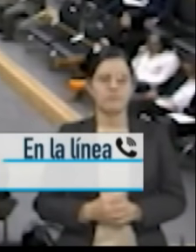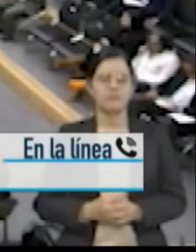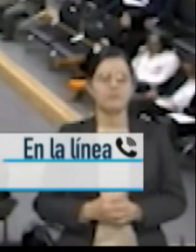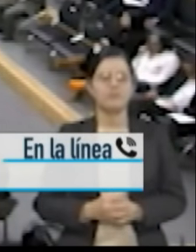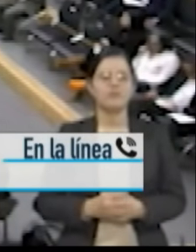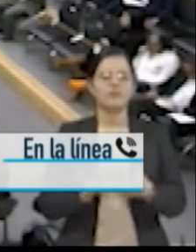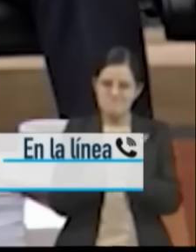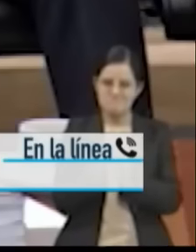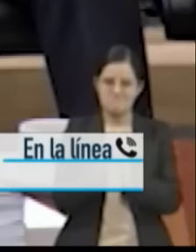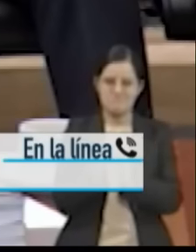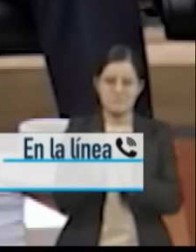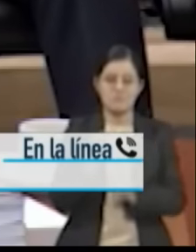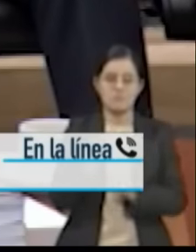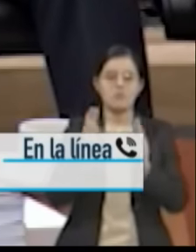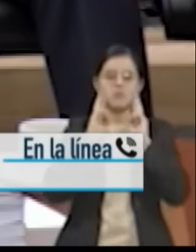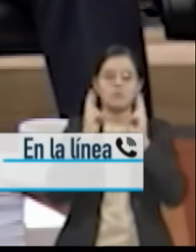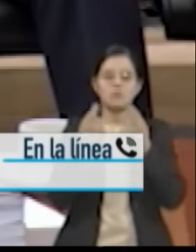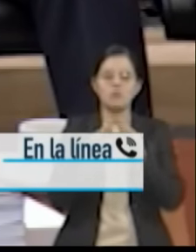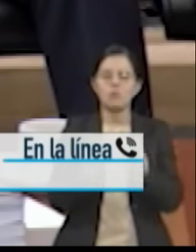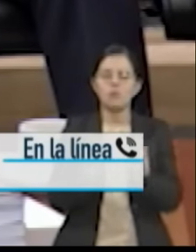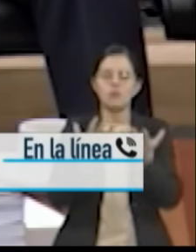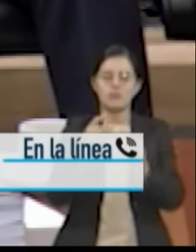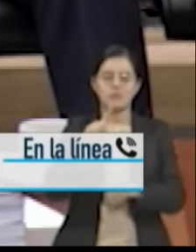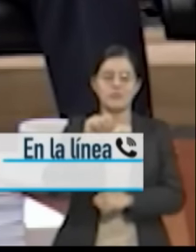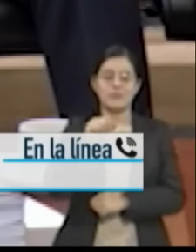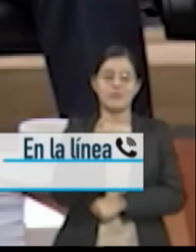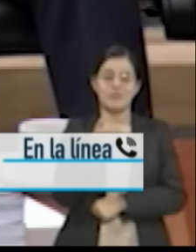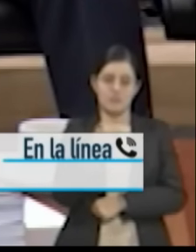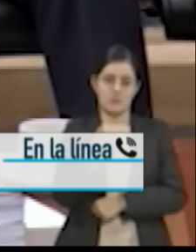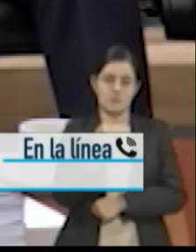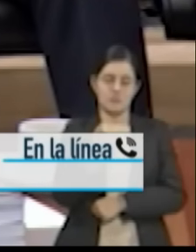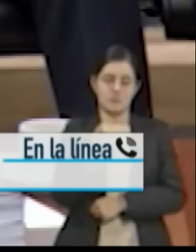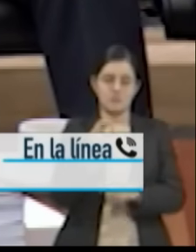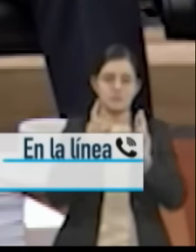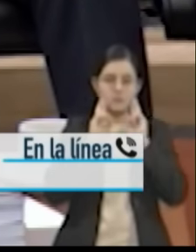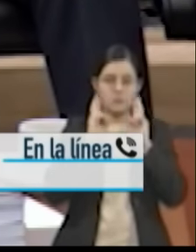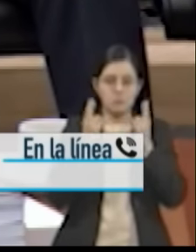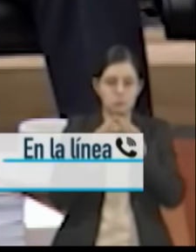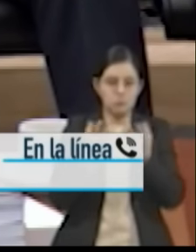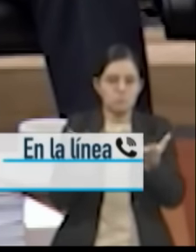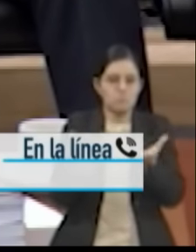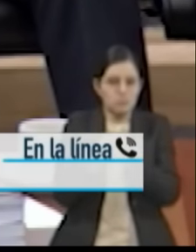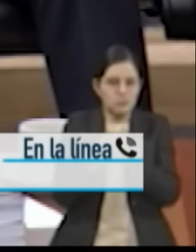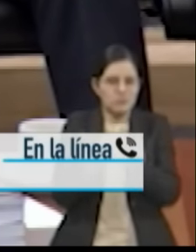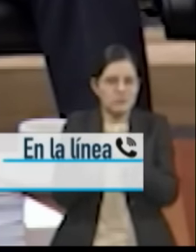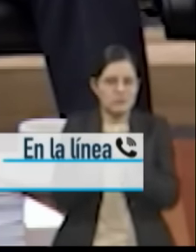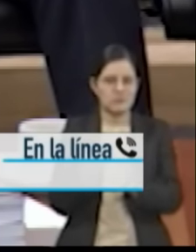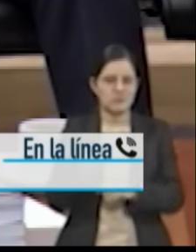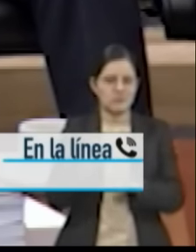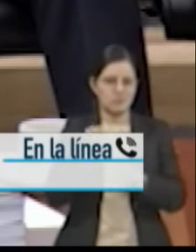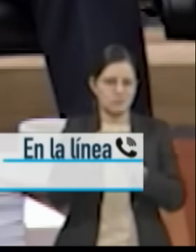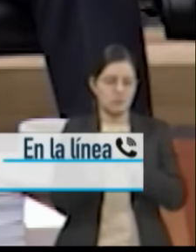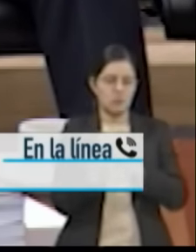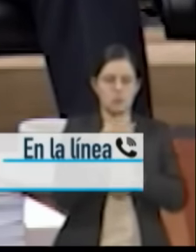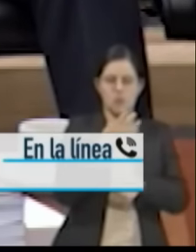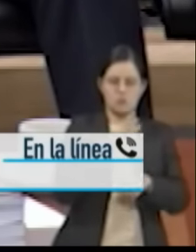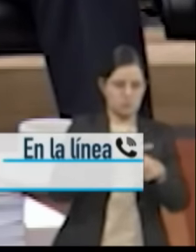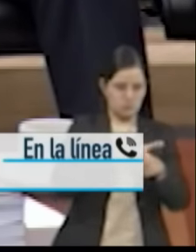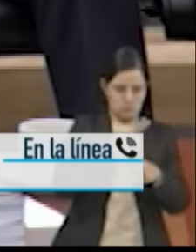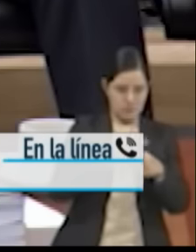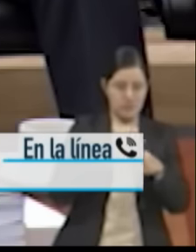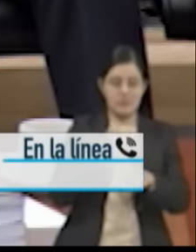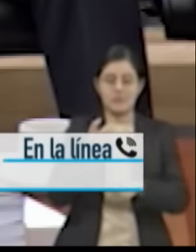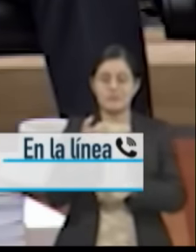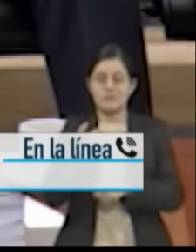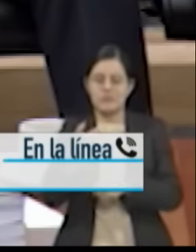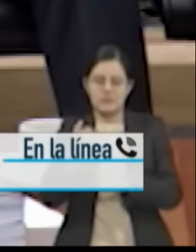cosas como cuando yo gobierne, voten por mí, mi proyecto va a ser este, etcétera. No, yo voy a acabar con la pobreza haciendo